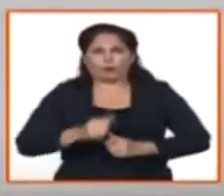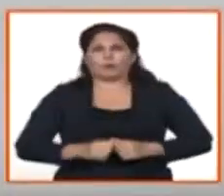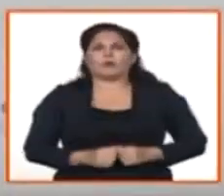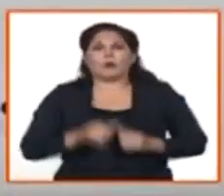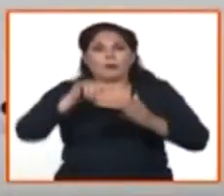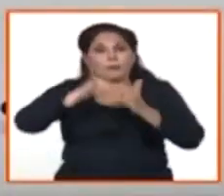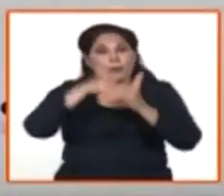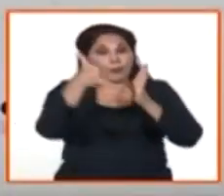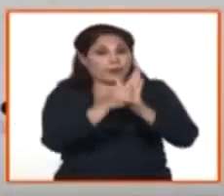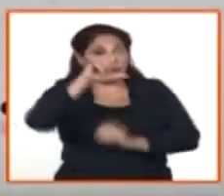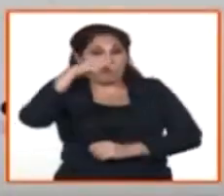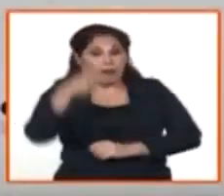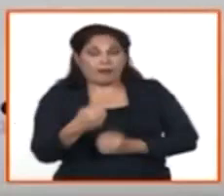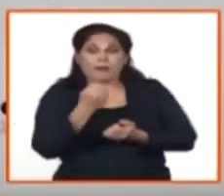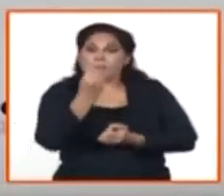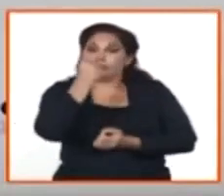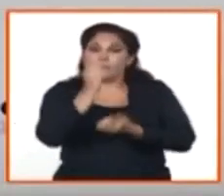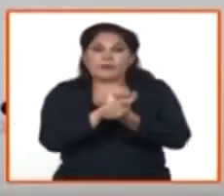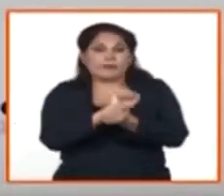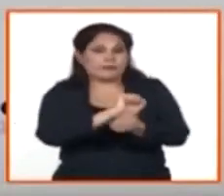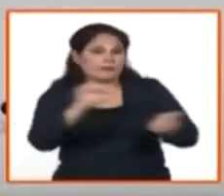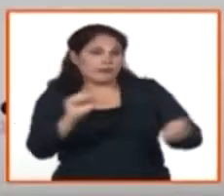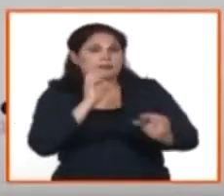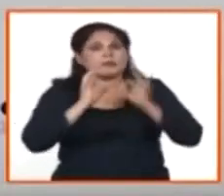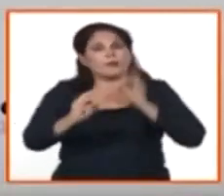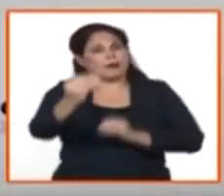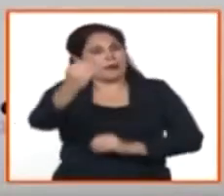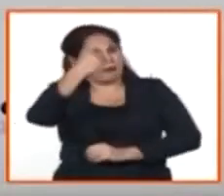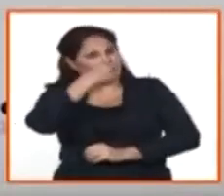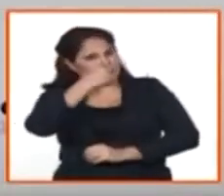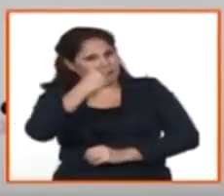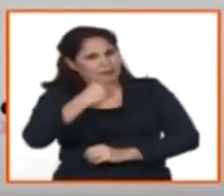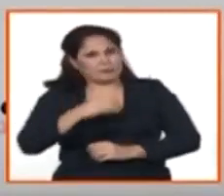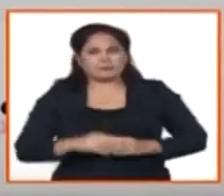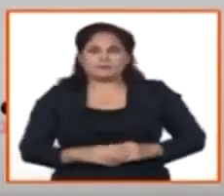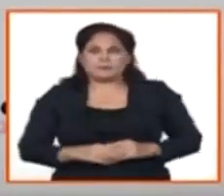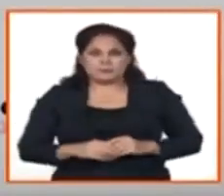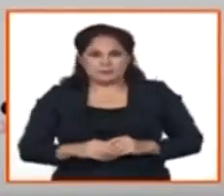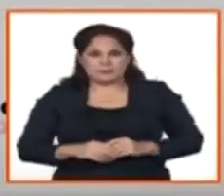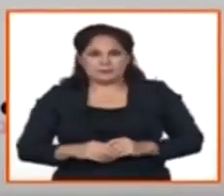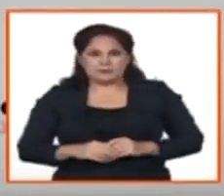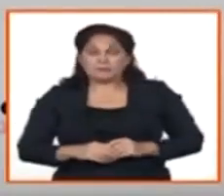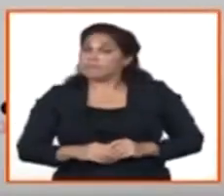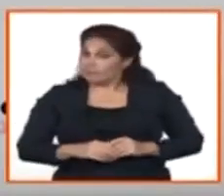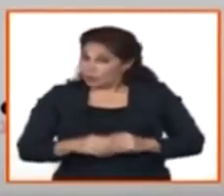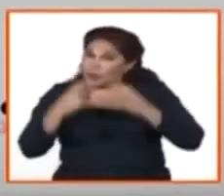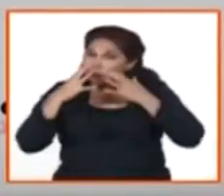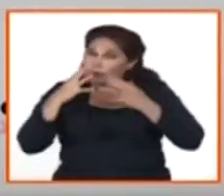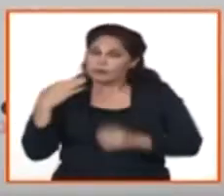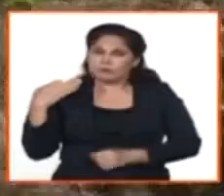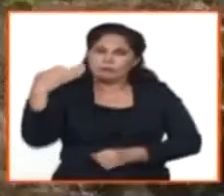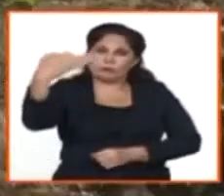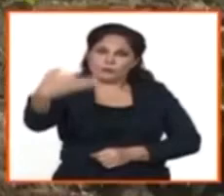Proyecto de Ley de Soberanía Alimentaria y Seguridad Alimentaria y Nutricional. Una apuesta para el futuro.